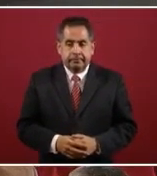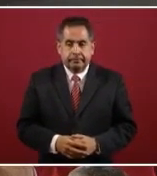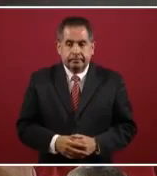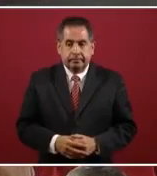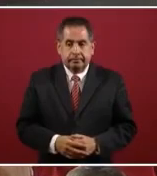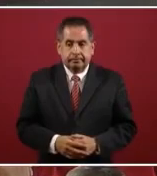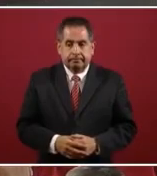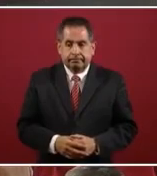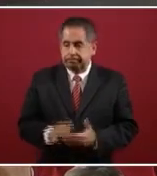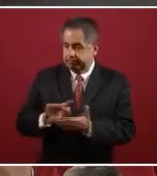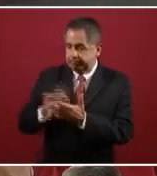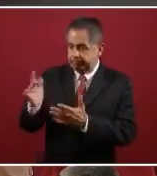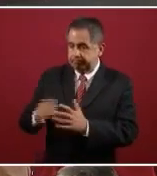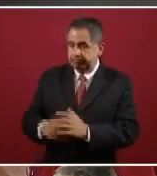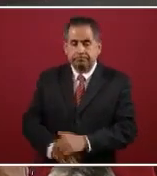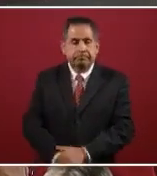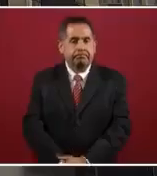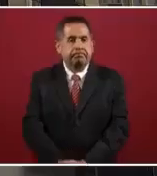Gracias.